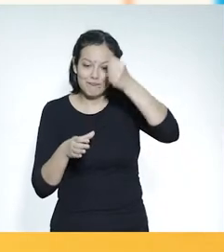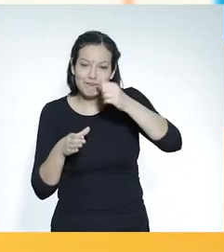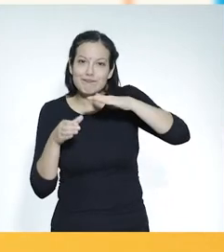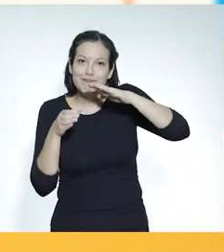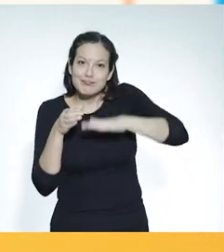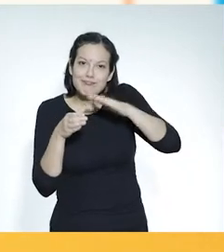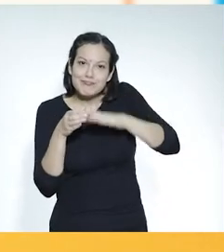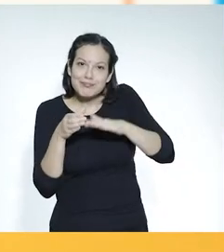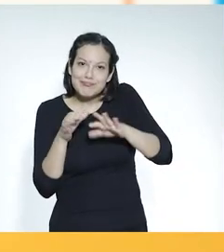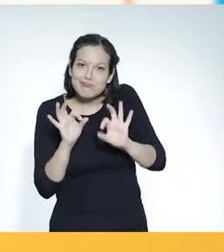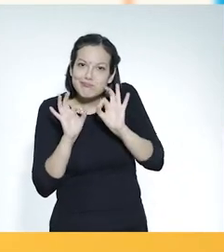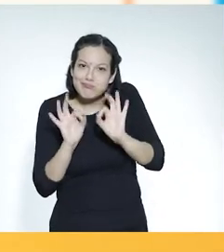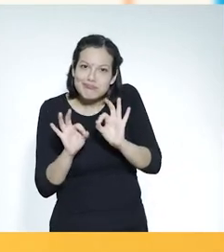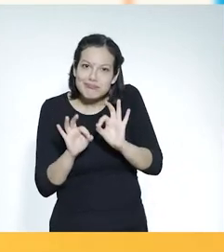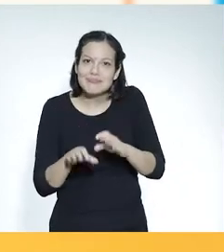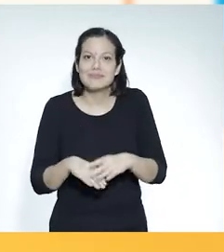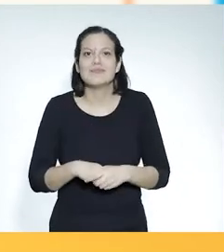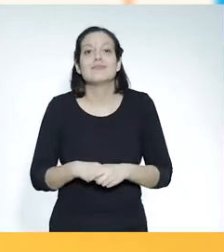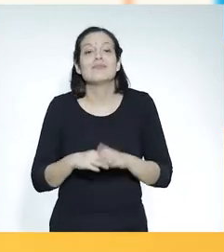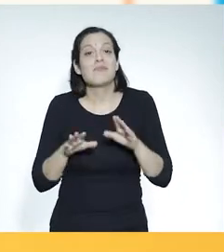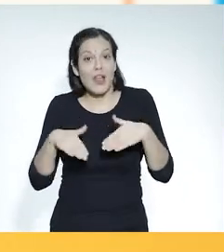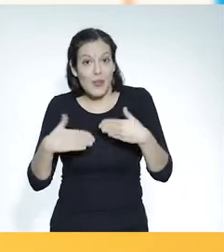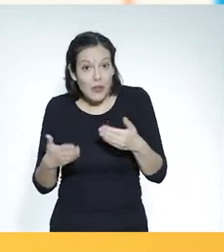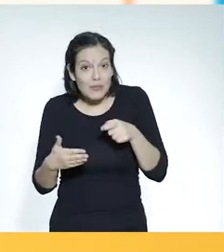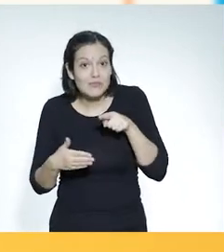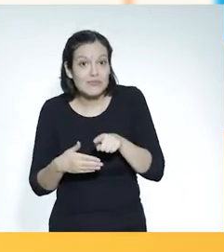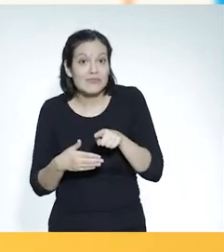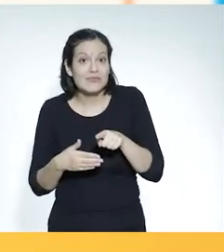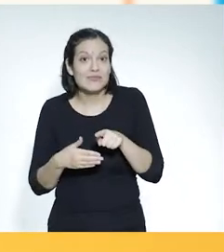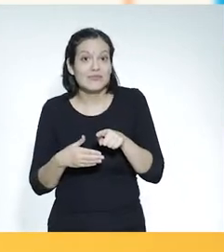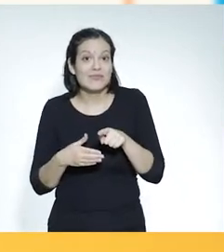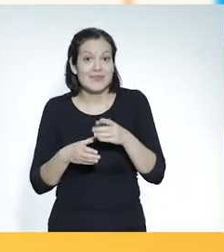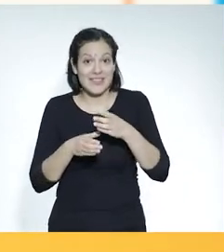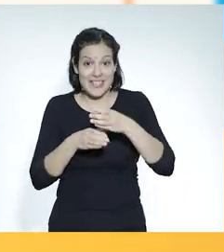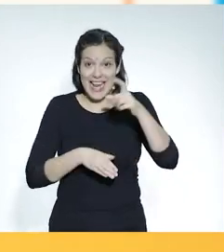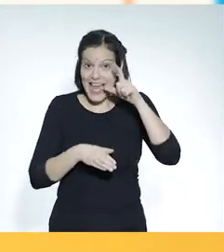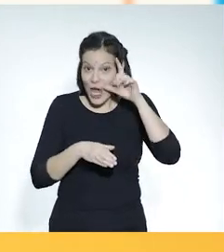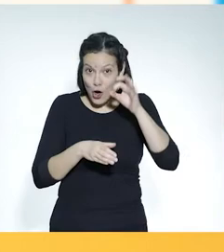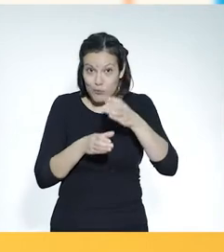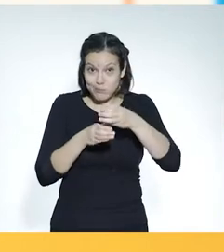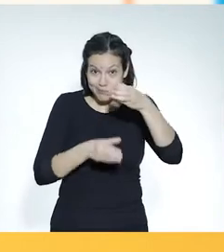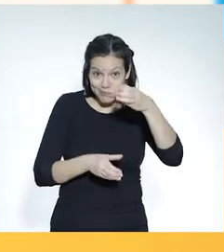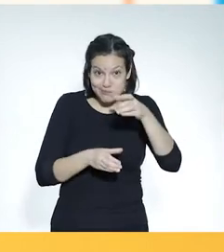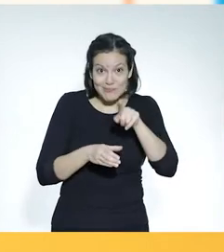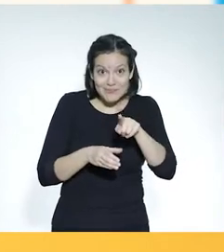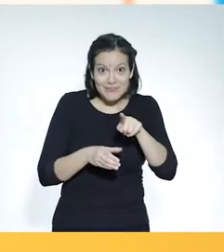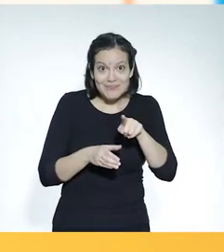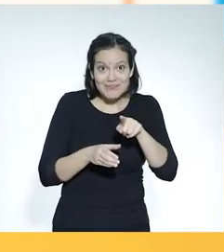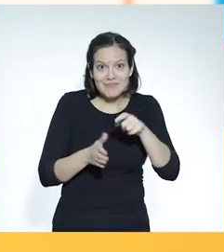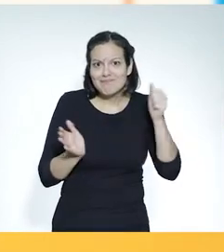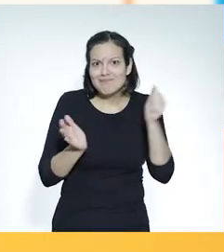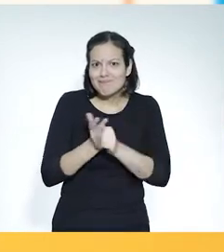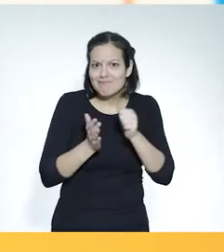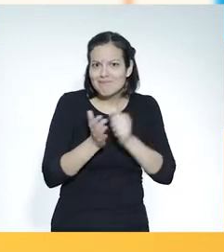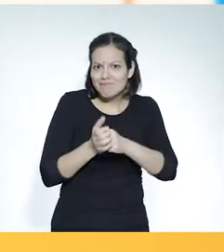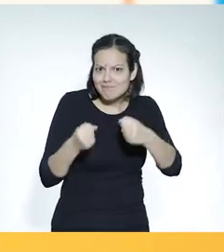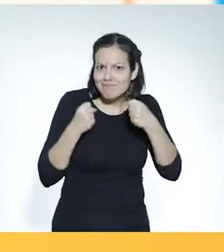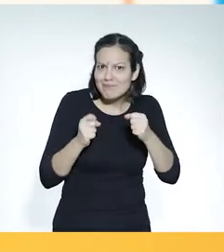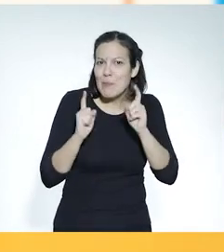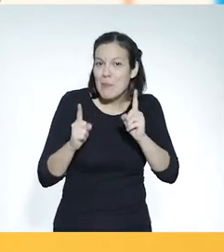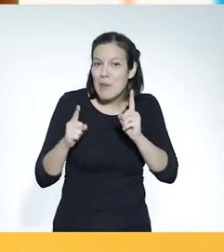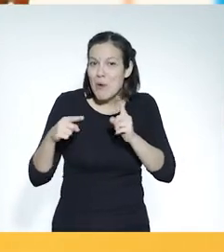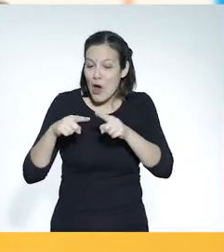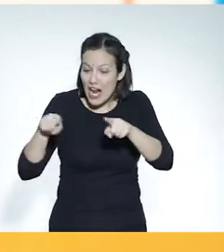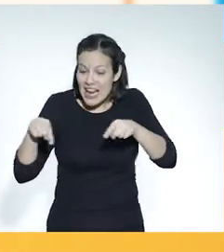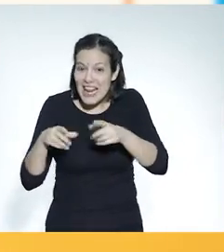para que quede bien comprimido. Entonces, este ecoladrillo va a quedar tan resistente como